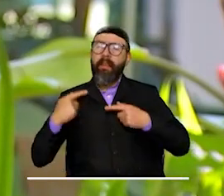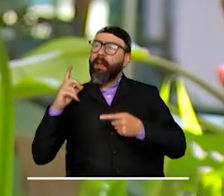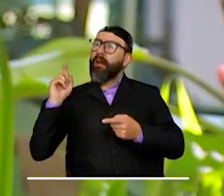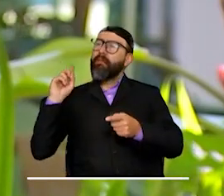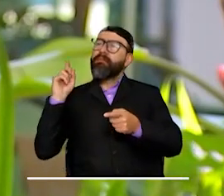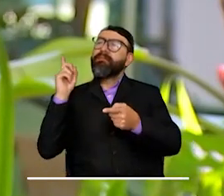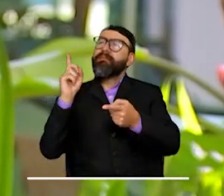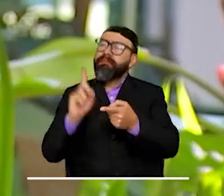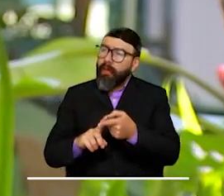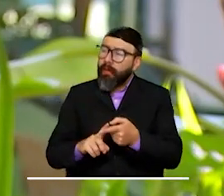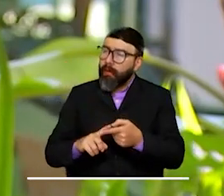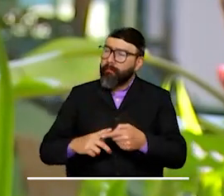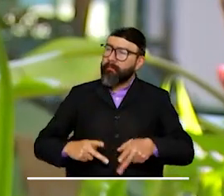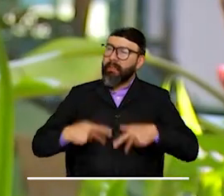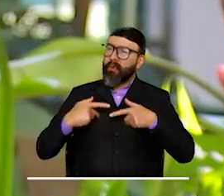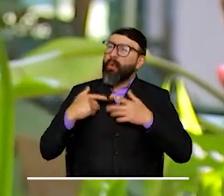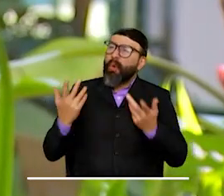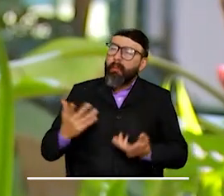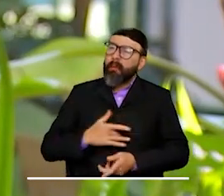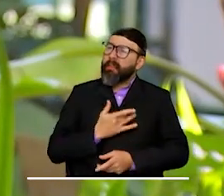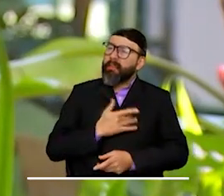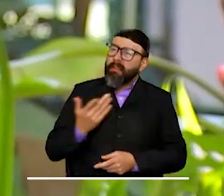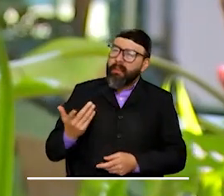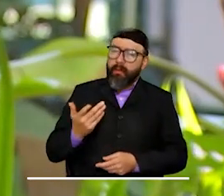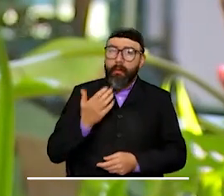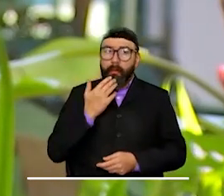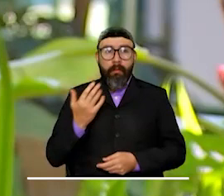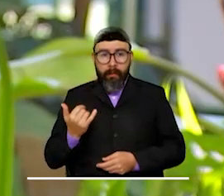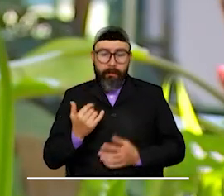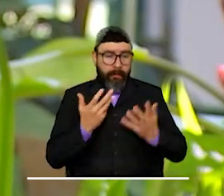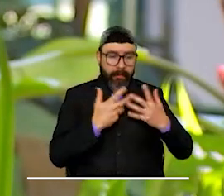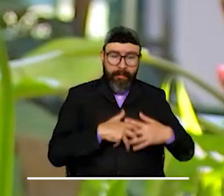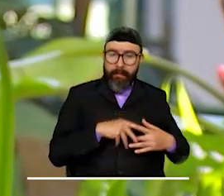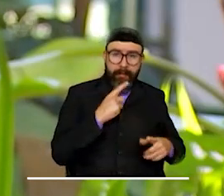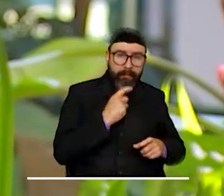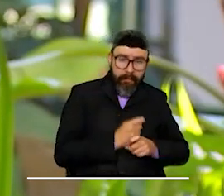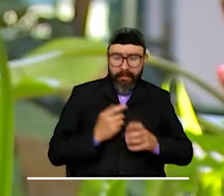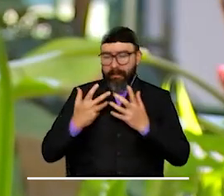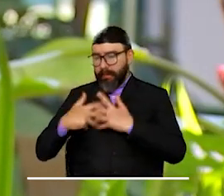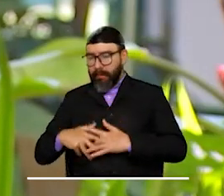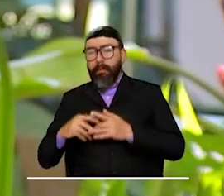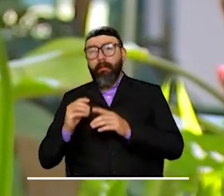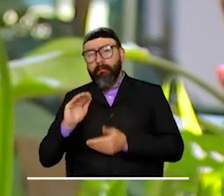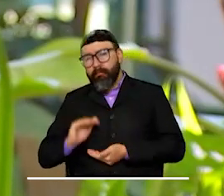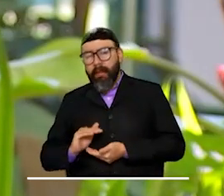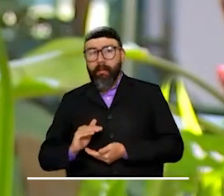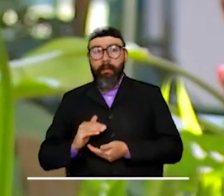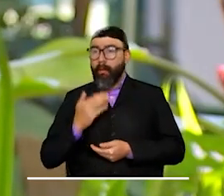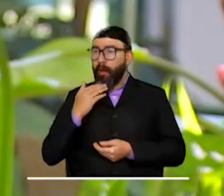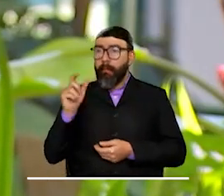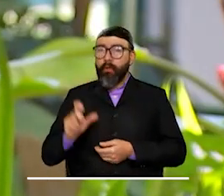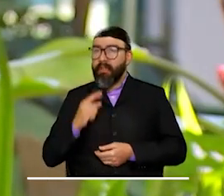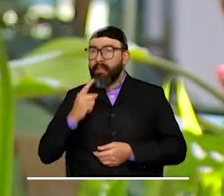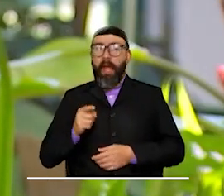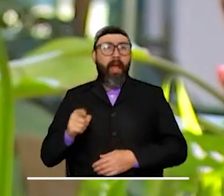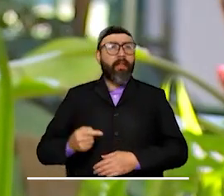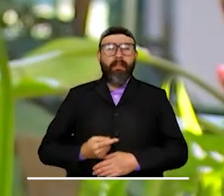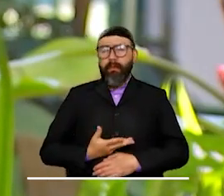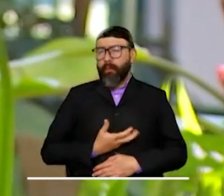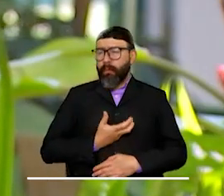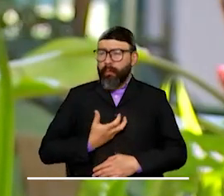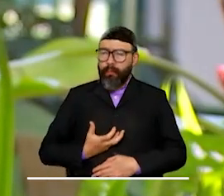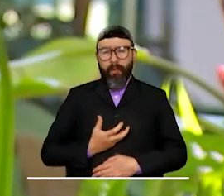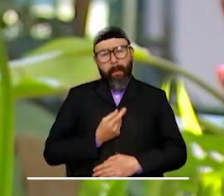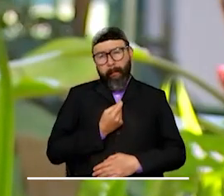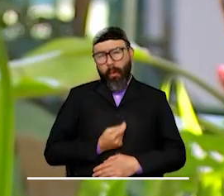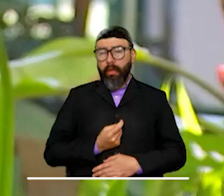un sistema que puede estar más comprometido que otro. Entonces, para unas personas puede ser más frecuente la gastritis, para otras más el